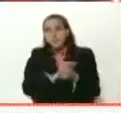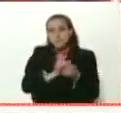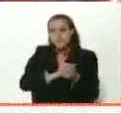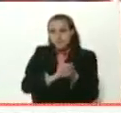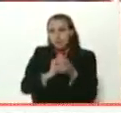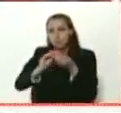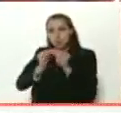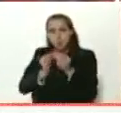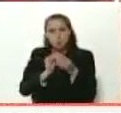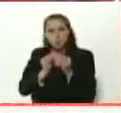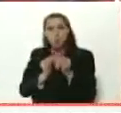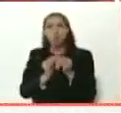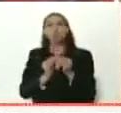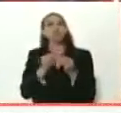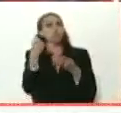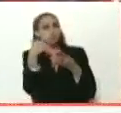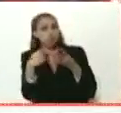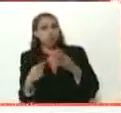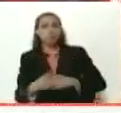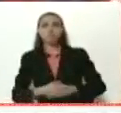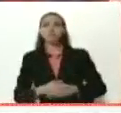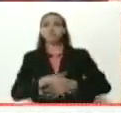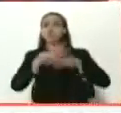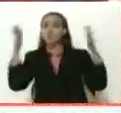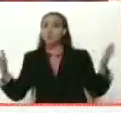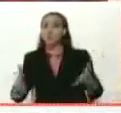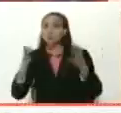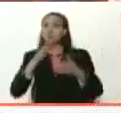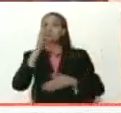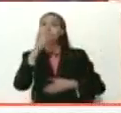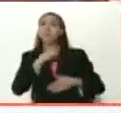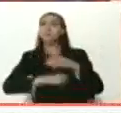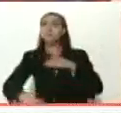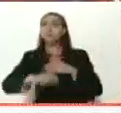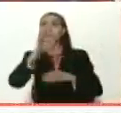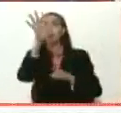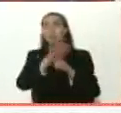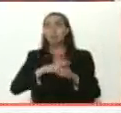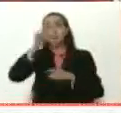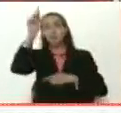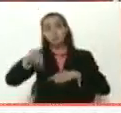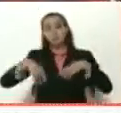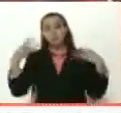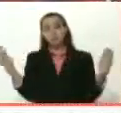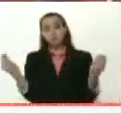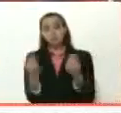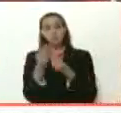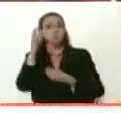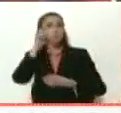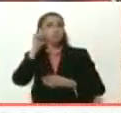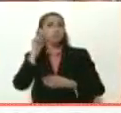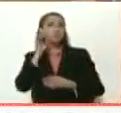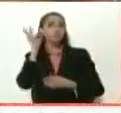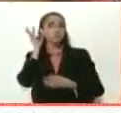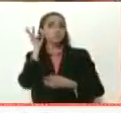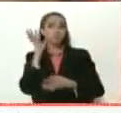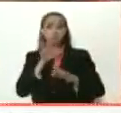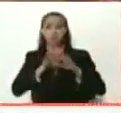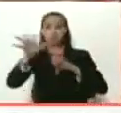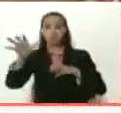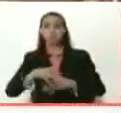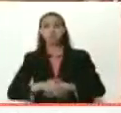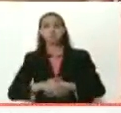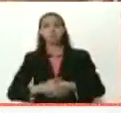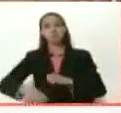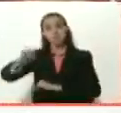productos de higiene personal. Nuestras promotoras comunales de parto humanizado asumieron acompañar a las preñadas de la patria. Nuestras